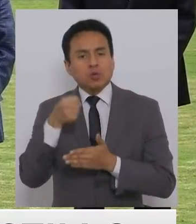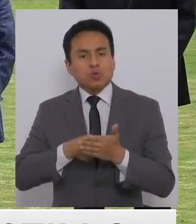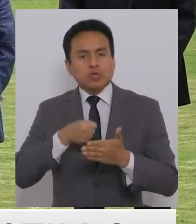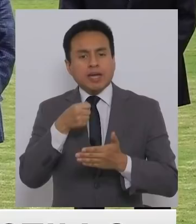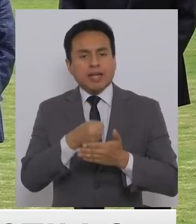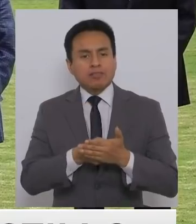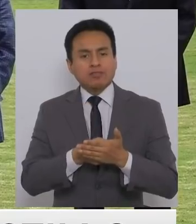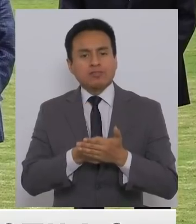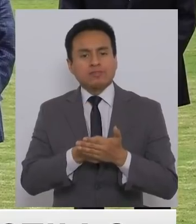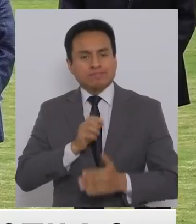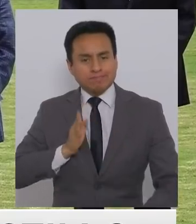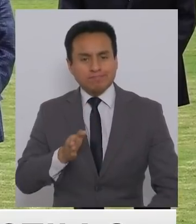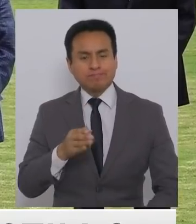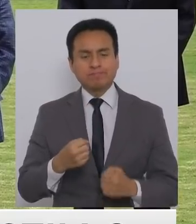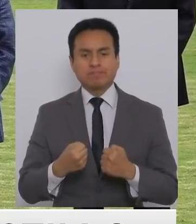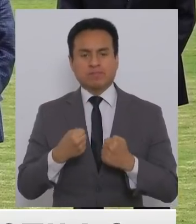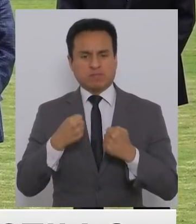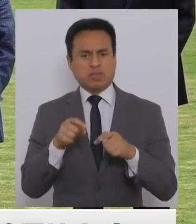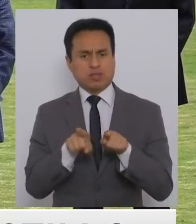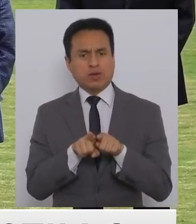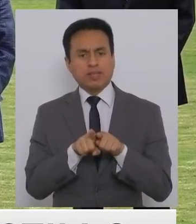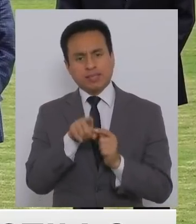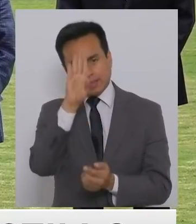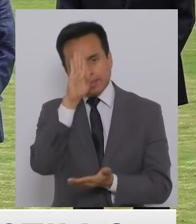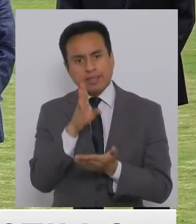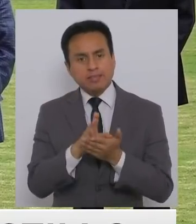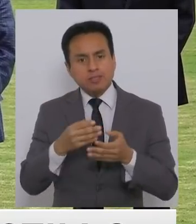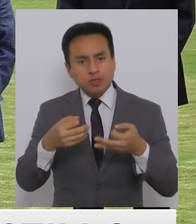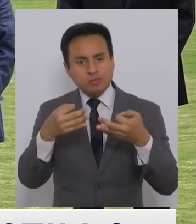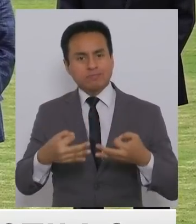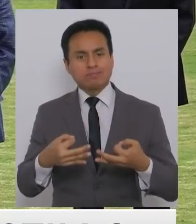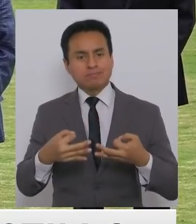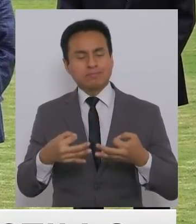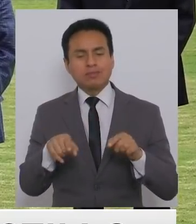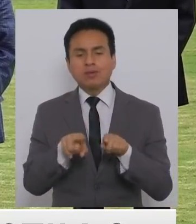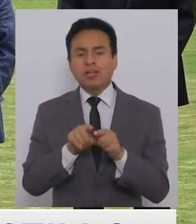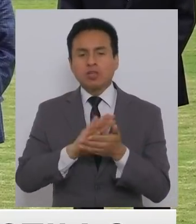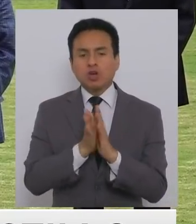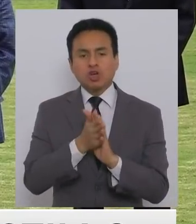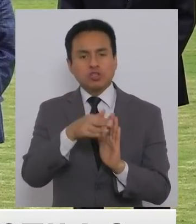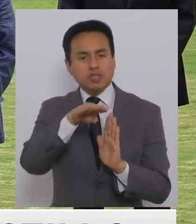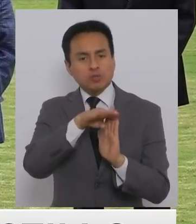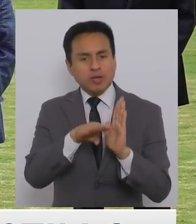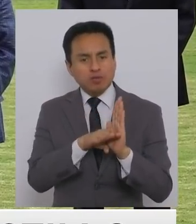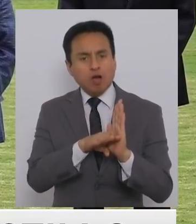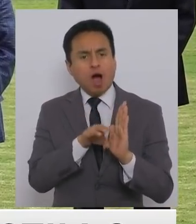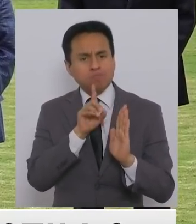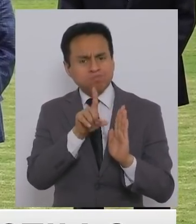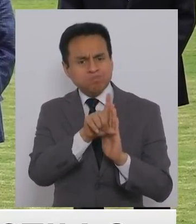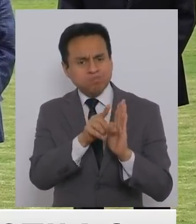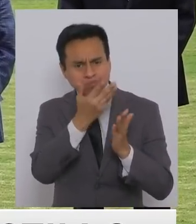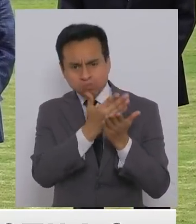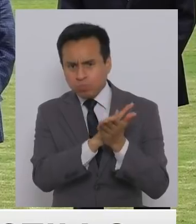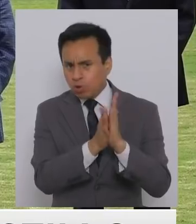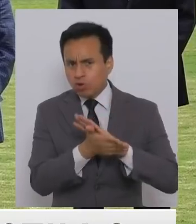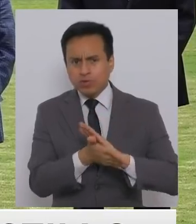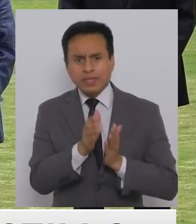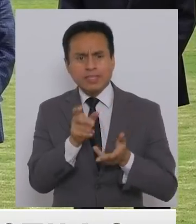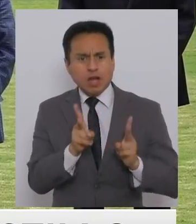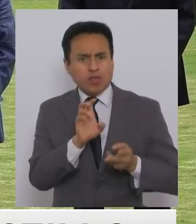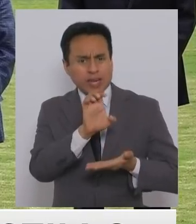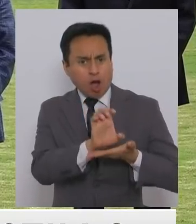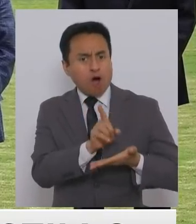toda la firmeza y decisión y utilizando todos los instrumentos del Estado de Derecho